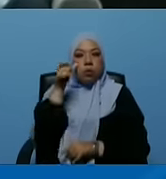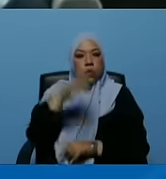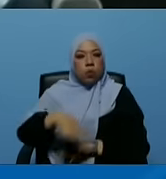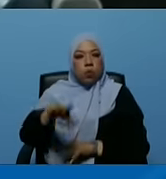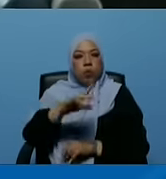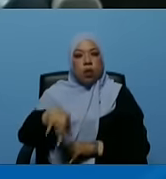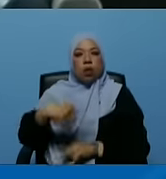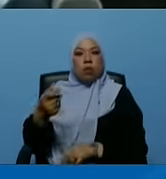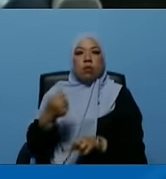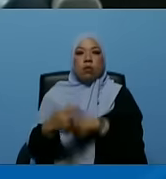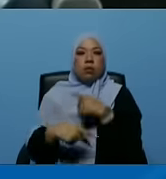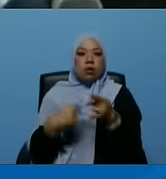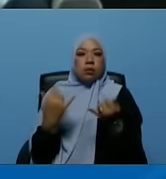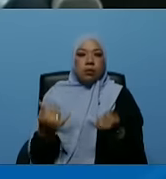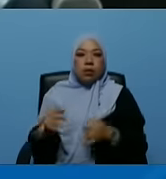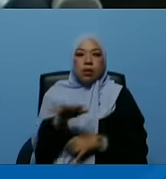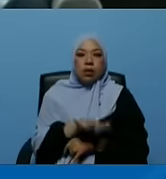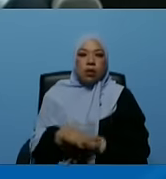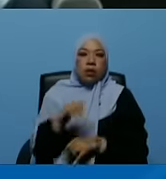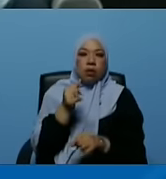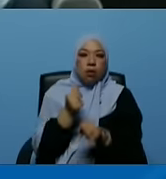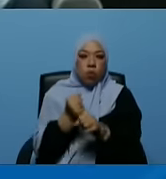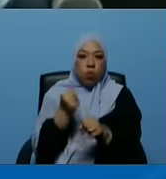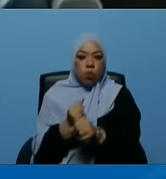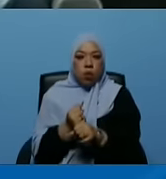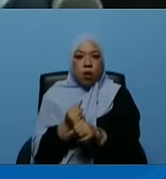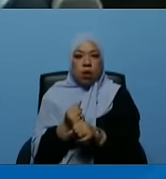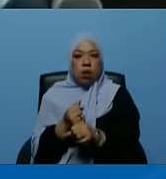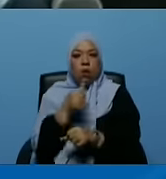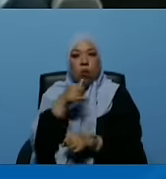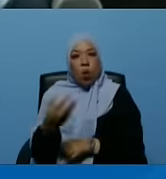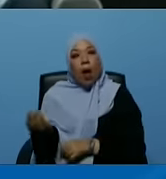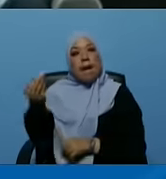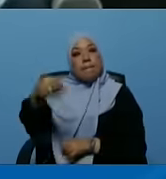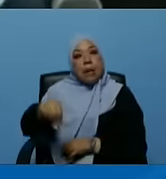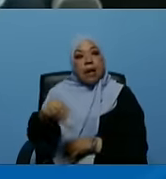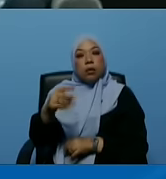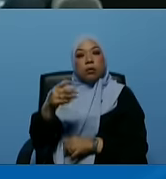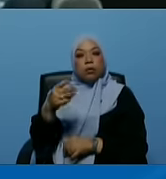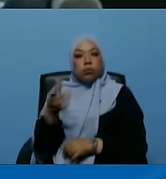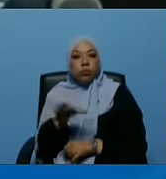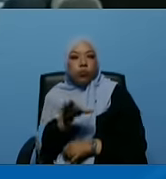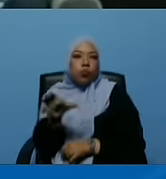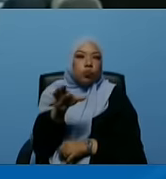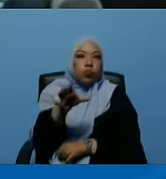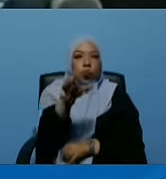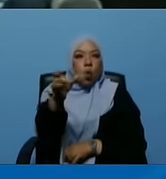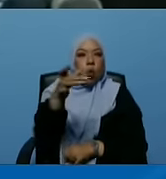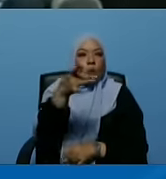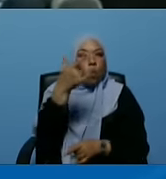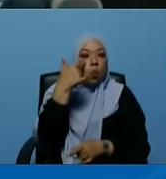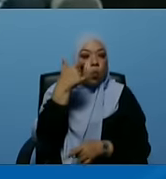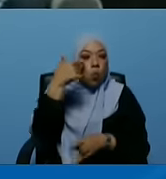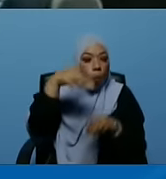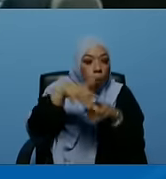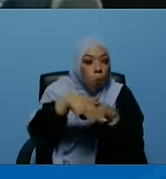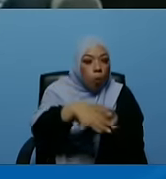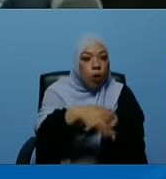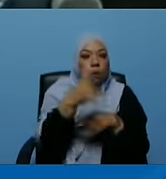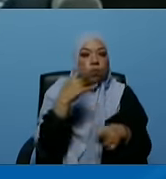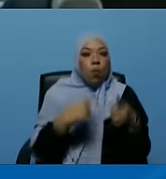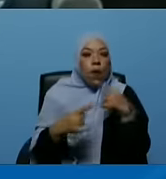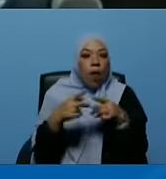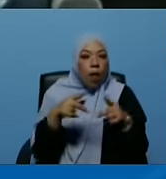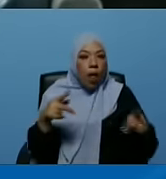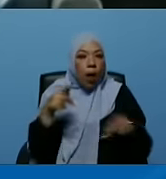Después le dijo, lo llevó a una colina alta y hacia abajo había un farallón de varios